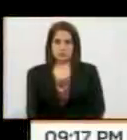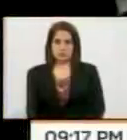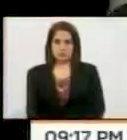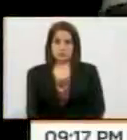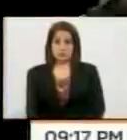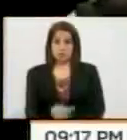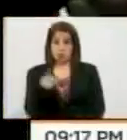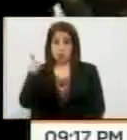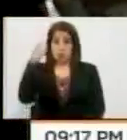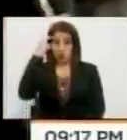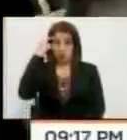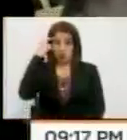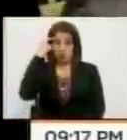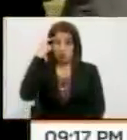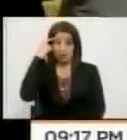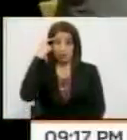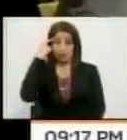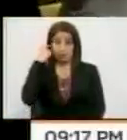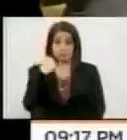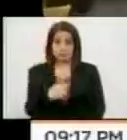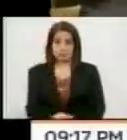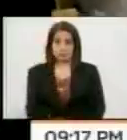Ustedes saben.